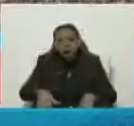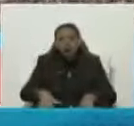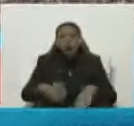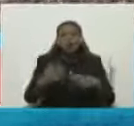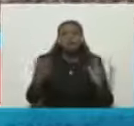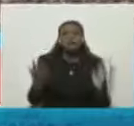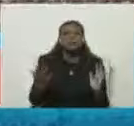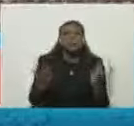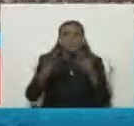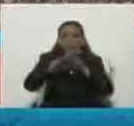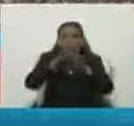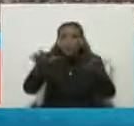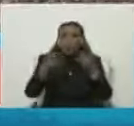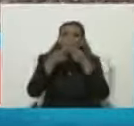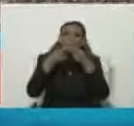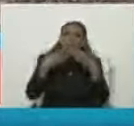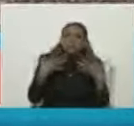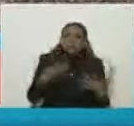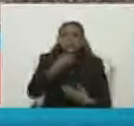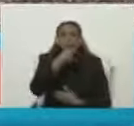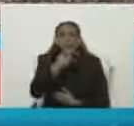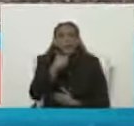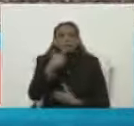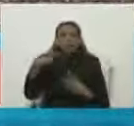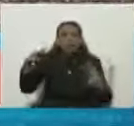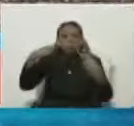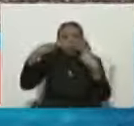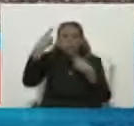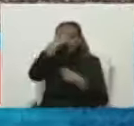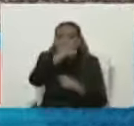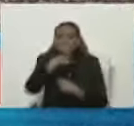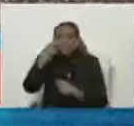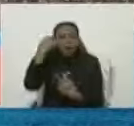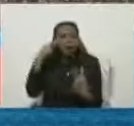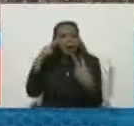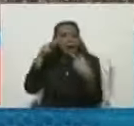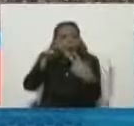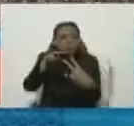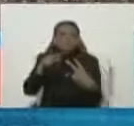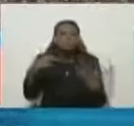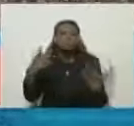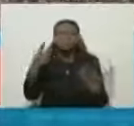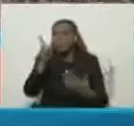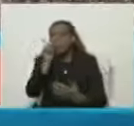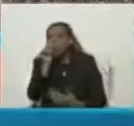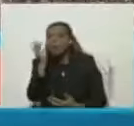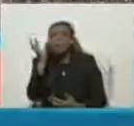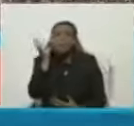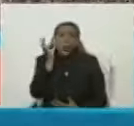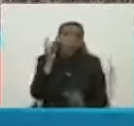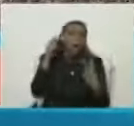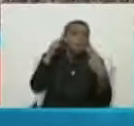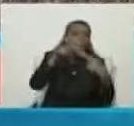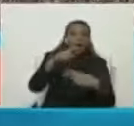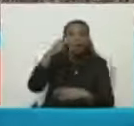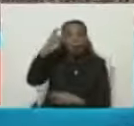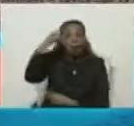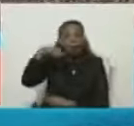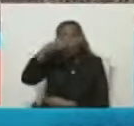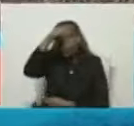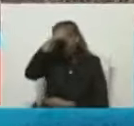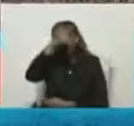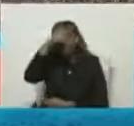vamos a tener esto así tan bonito, mira. Para verlos a todos. Para verlas a todos. Hoy domingo